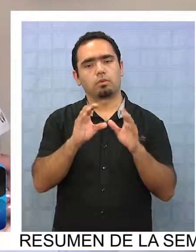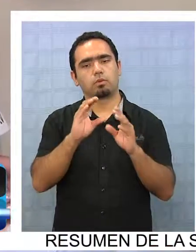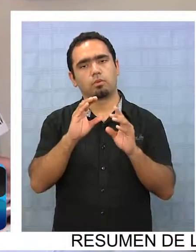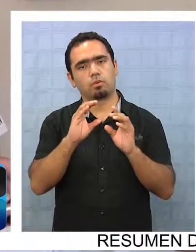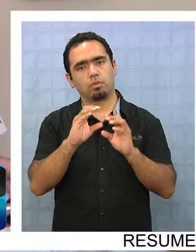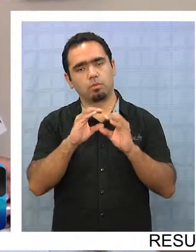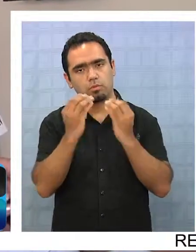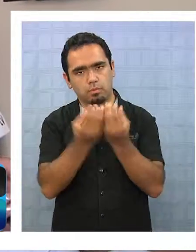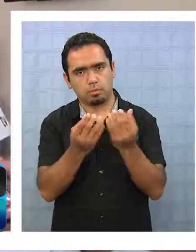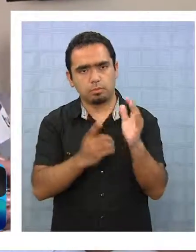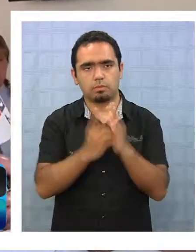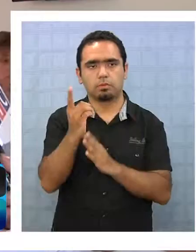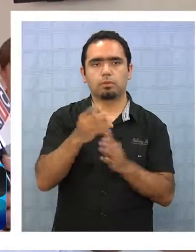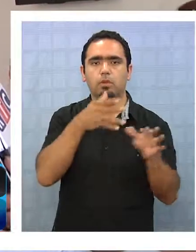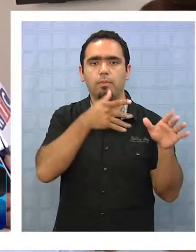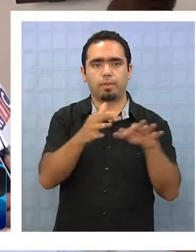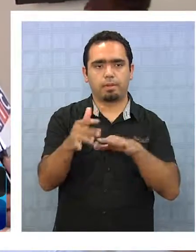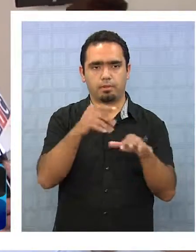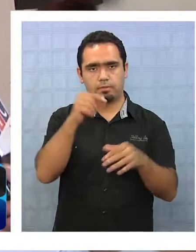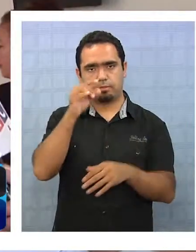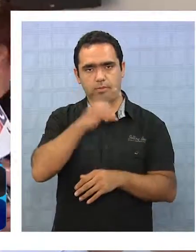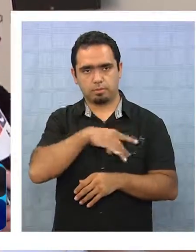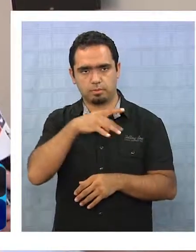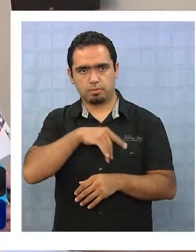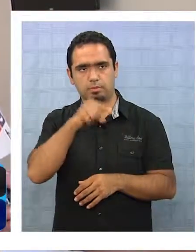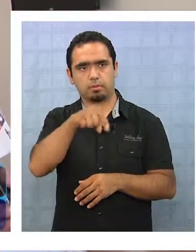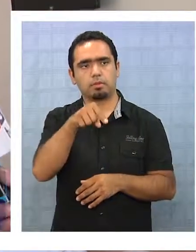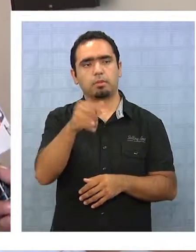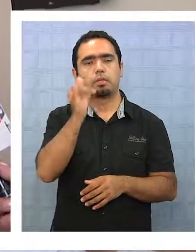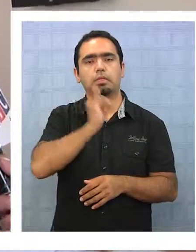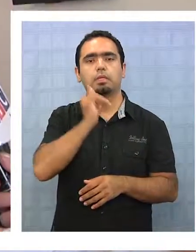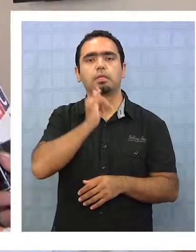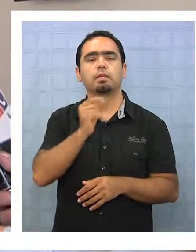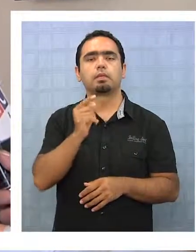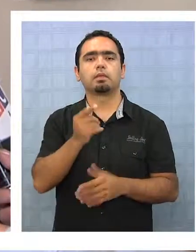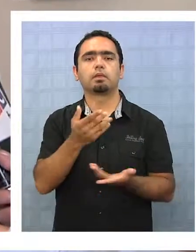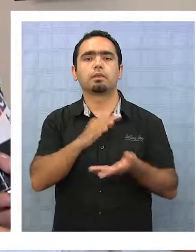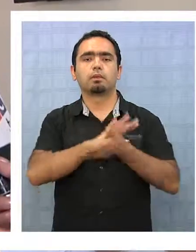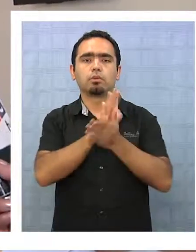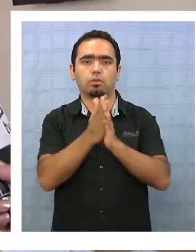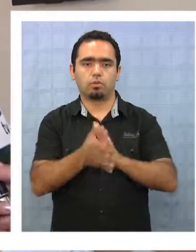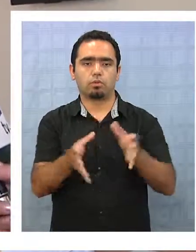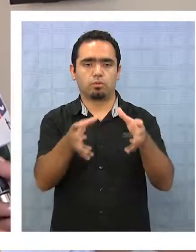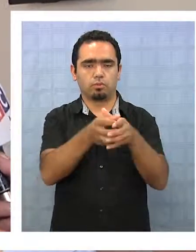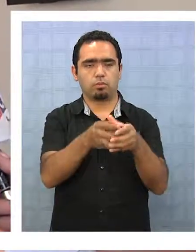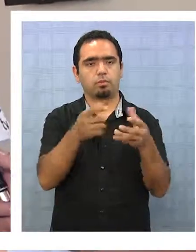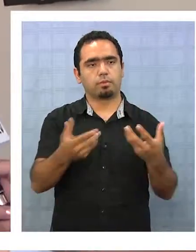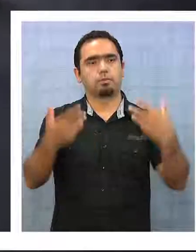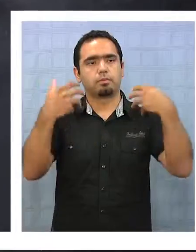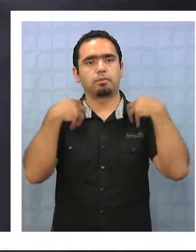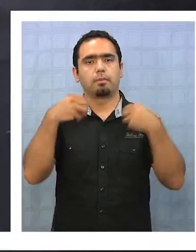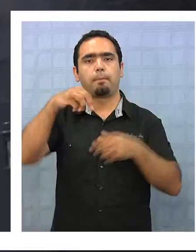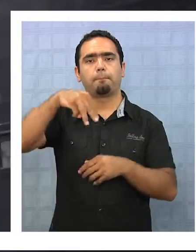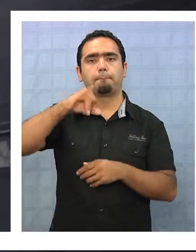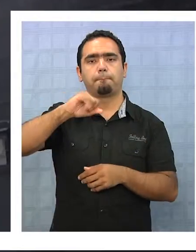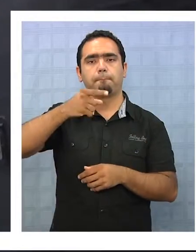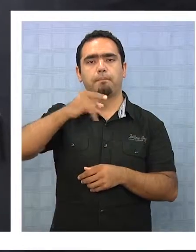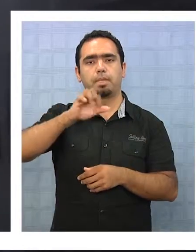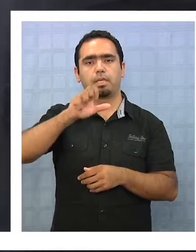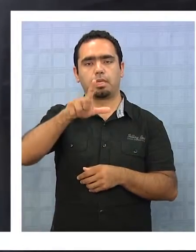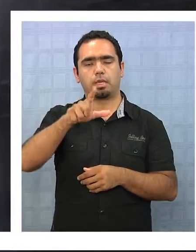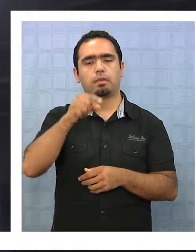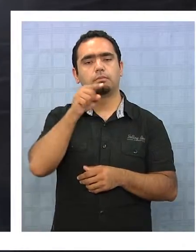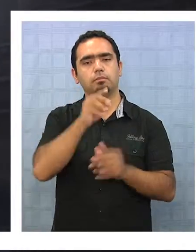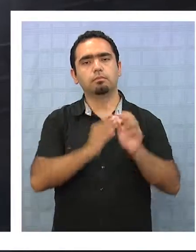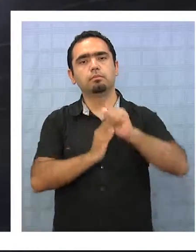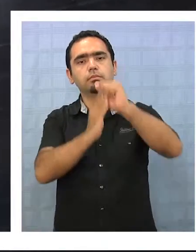Chile y acá en Chile, es que en Iquique específicamente está a cargo de todo el equipo que lidera Miguel Riquelme. Por lo tanto,